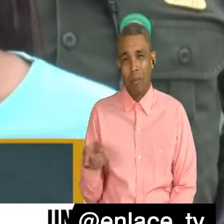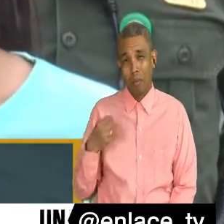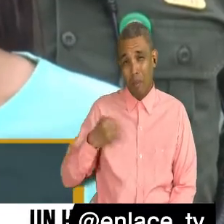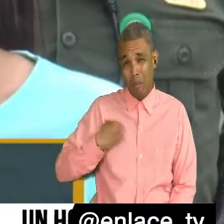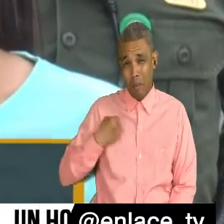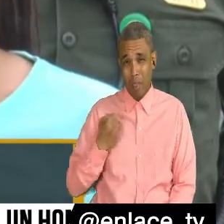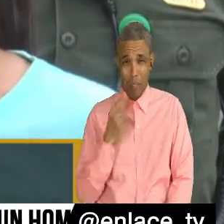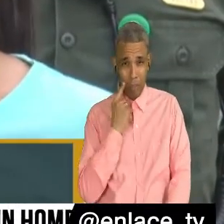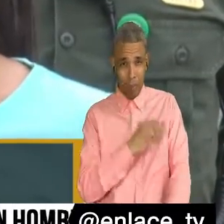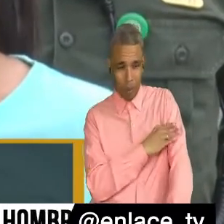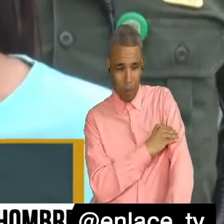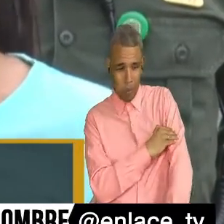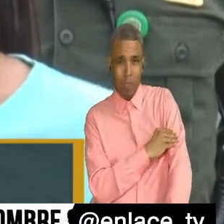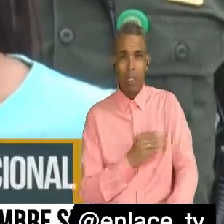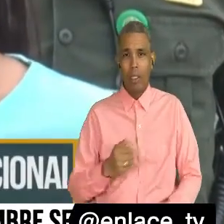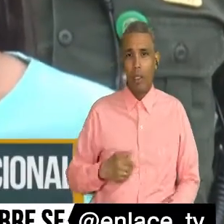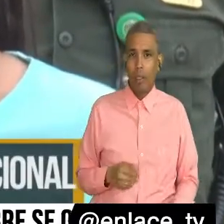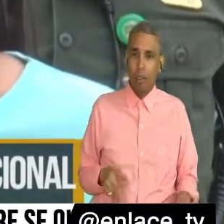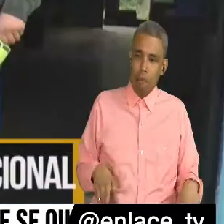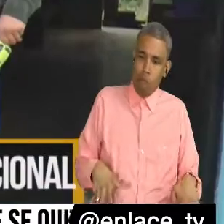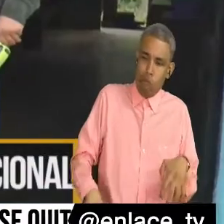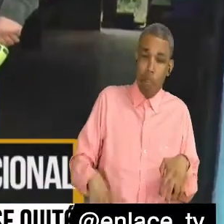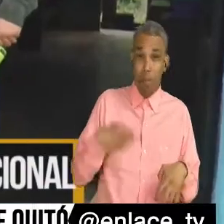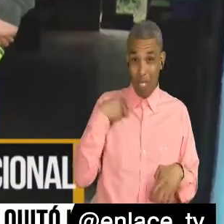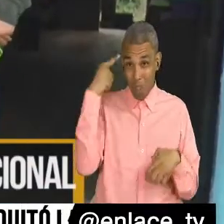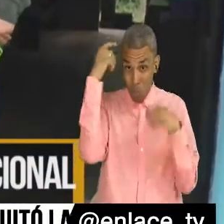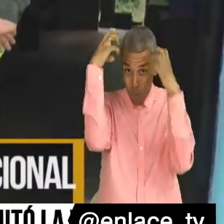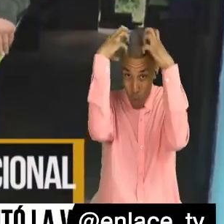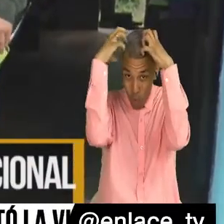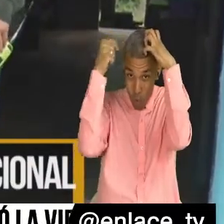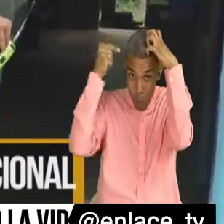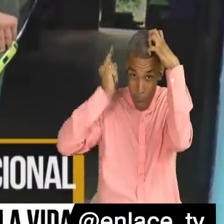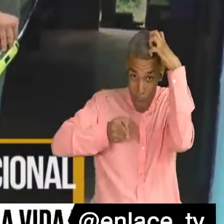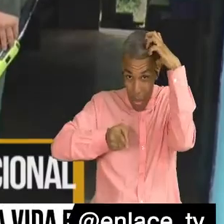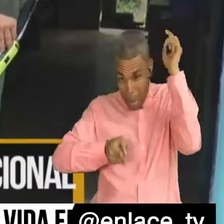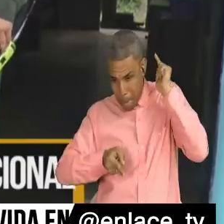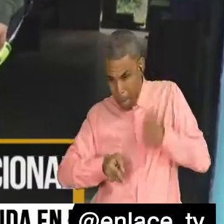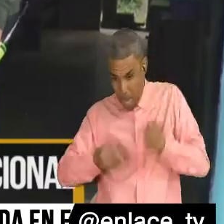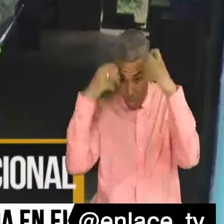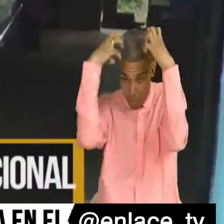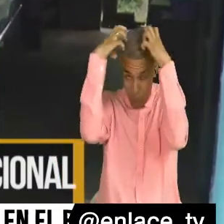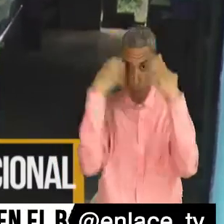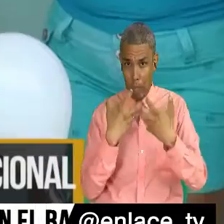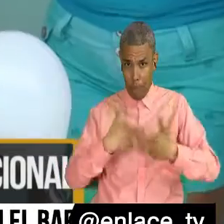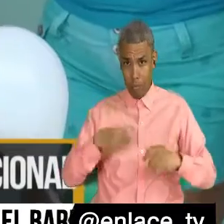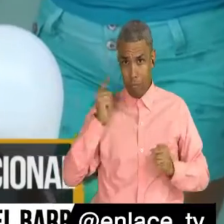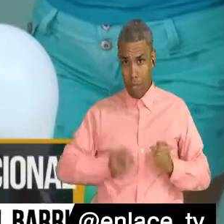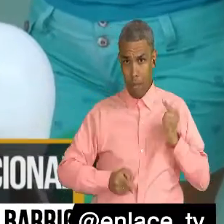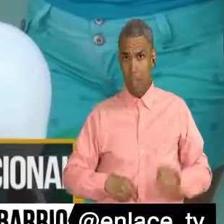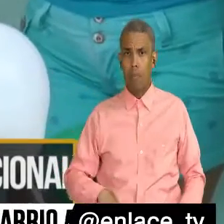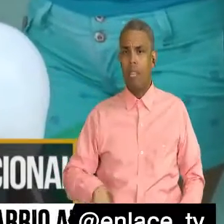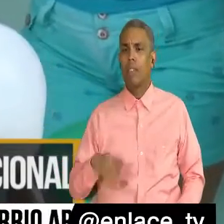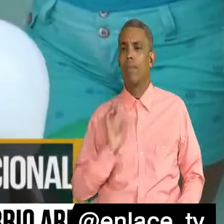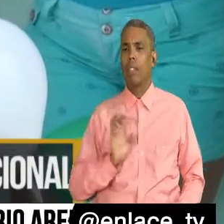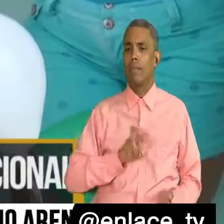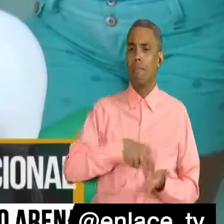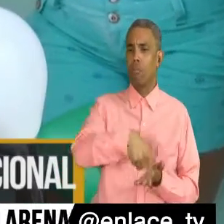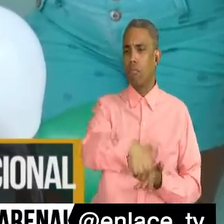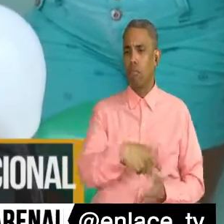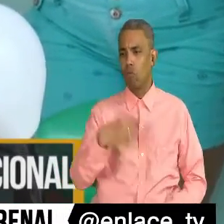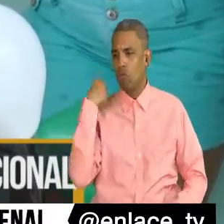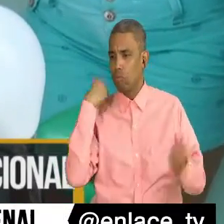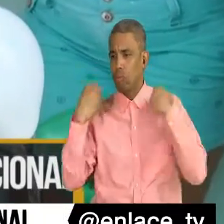parte motora del cuerpo de él que le impide caminar y ejercer pues, los ejercicios que normalmente hacemos nosotros. La silla de